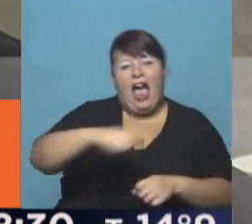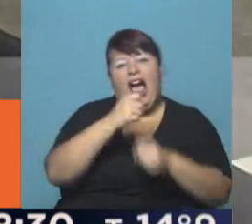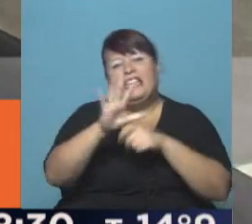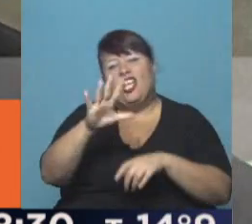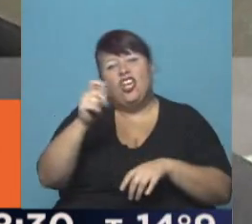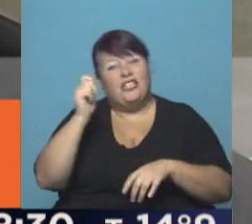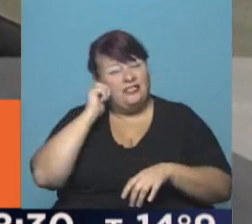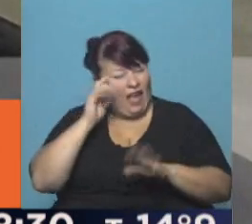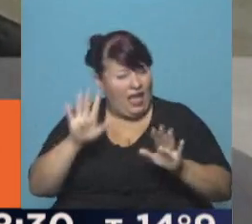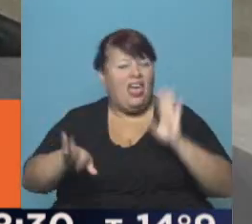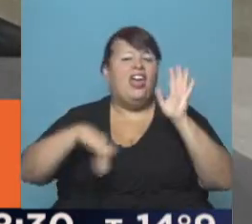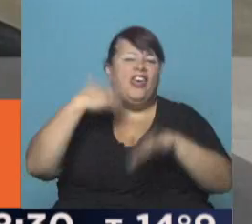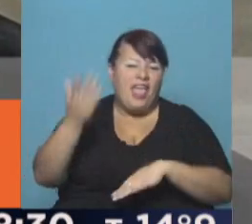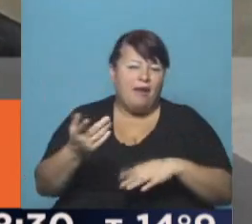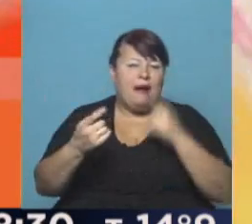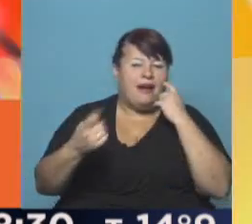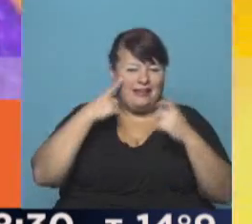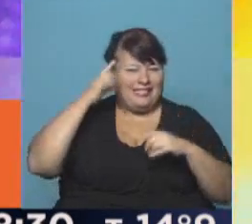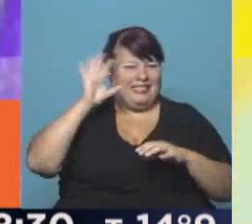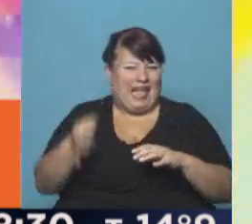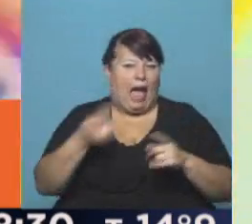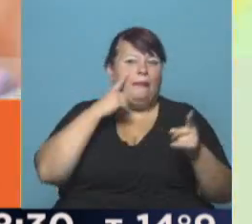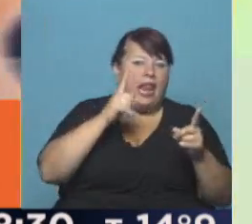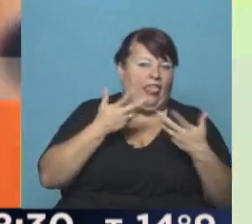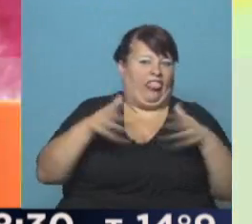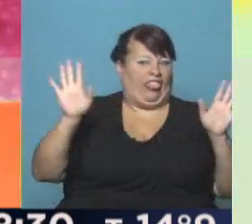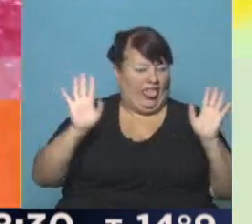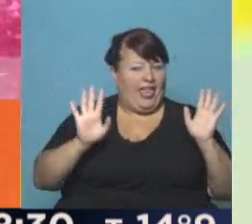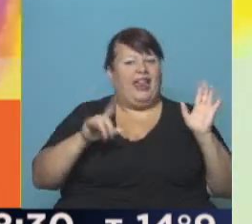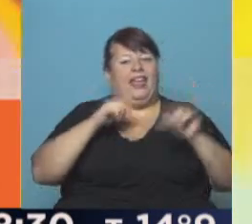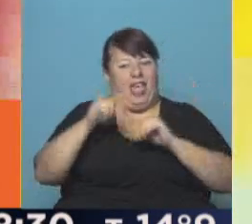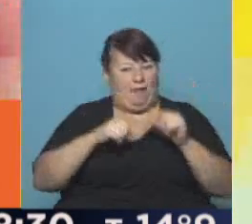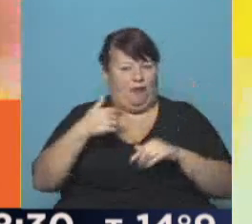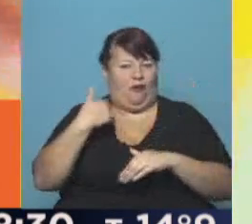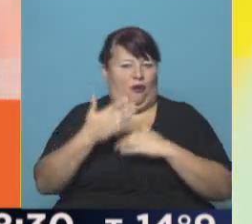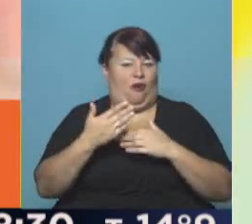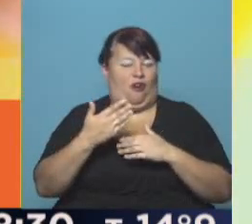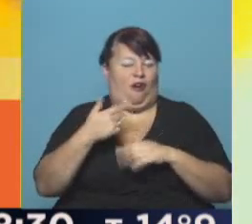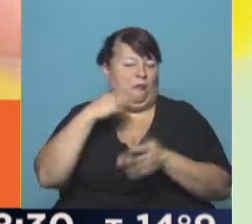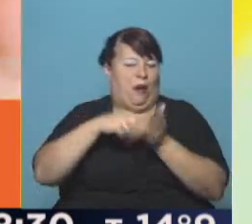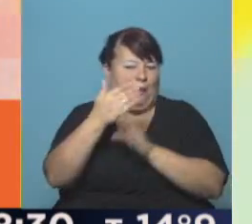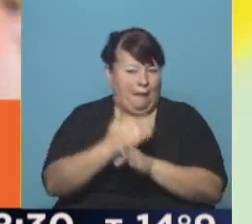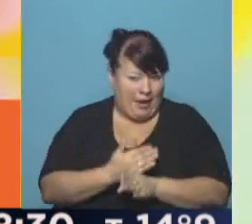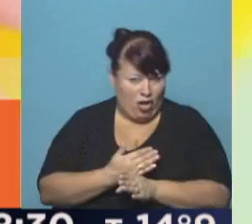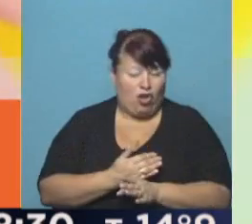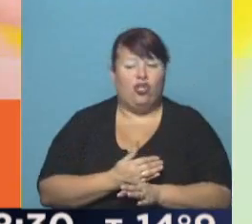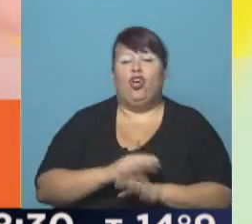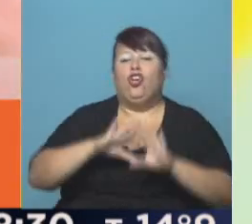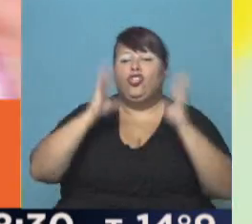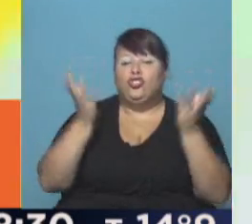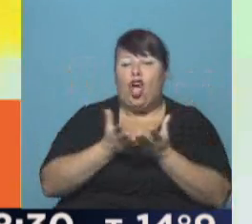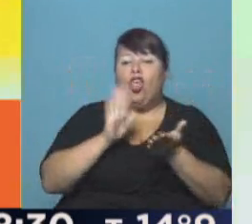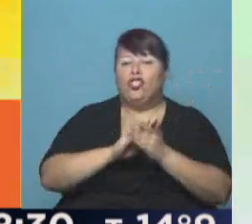5 o 6 años. Después empiezan a tener mayor conciencia de peligro y por lo tanto empiezan a tener menos consecuencias. Es decir, todo lo que tiene que